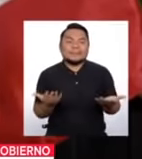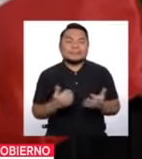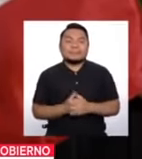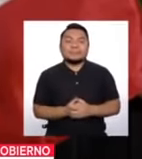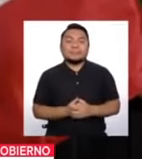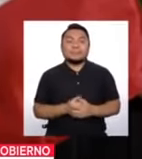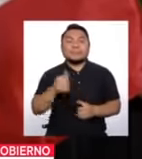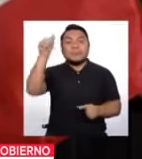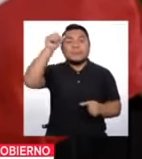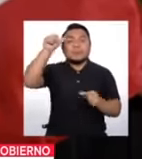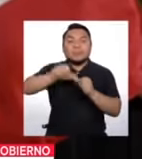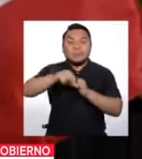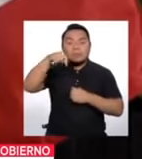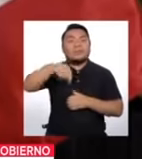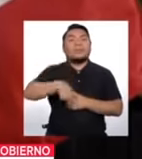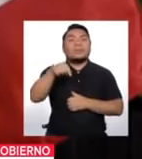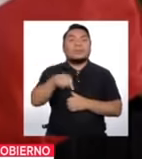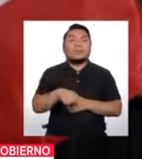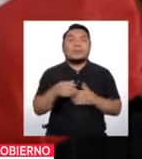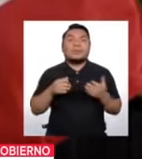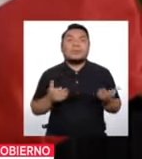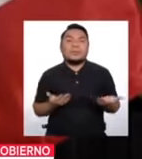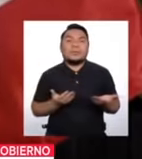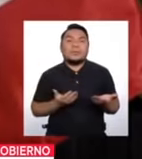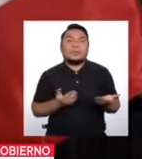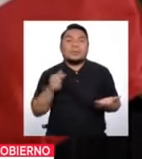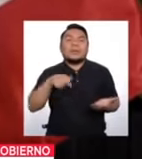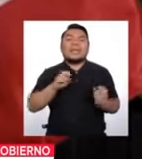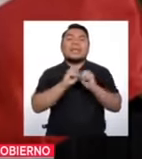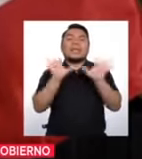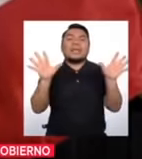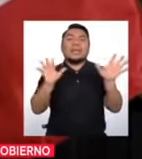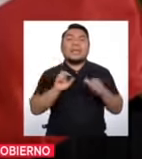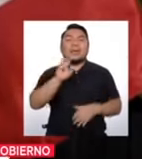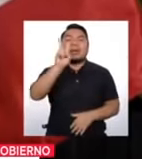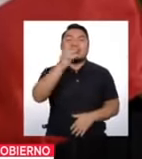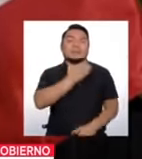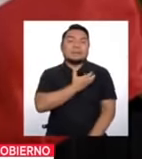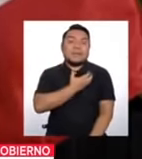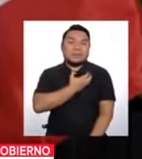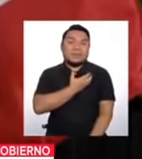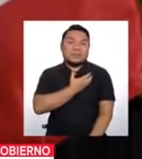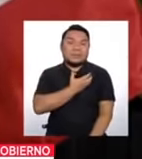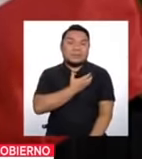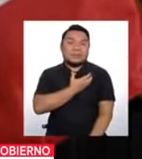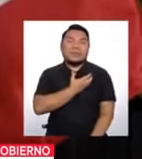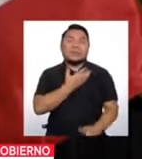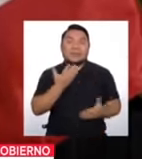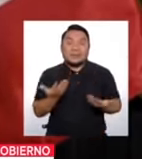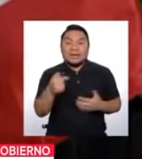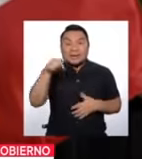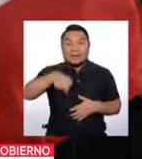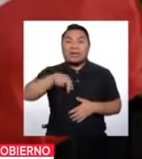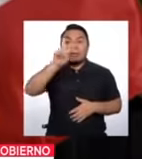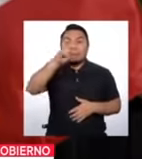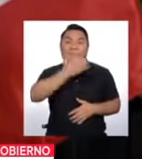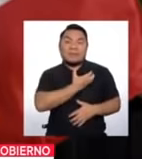hace recuerdo que hoy nos encontramos en el día 2 de mayo y el 2 de